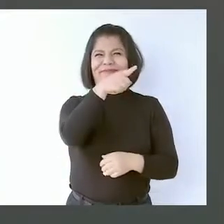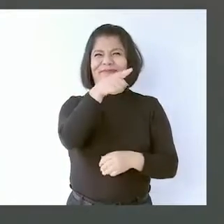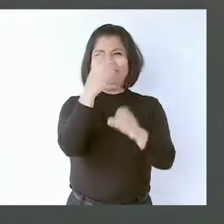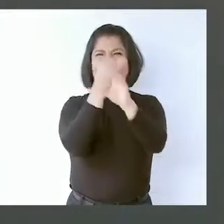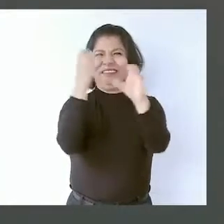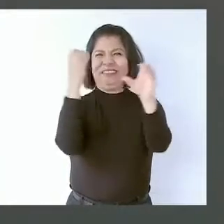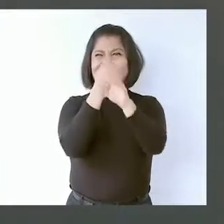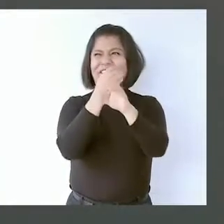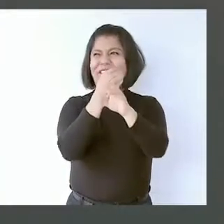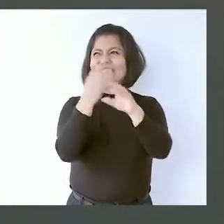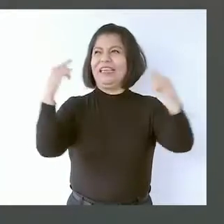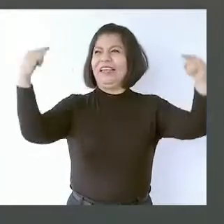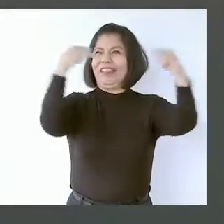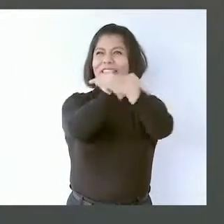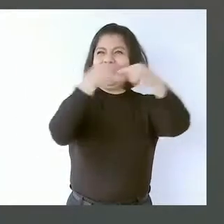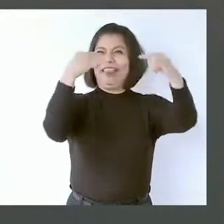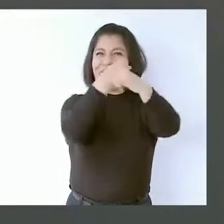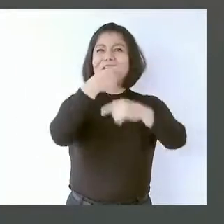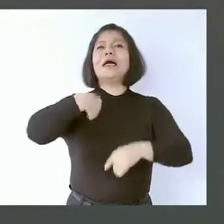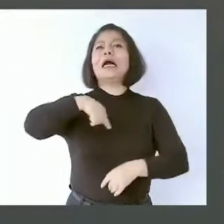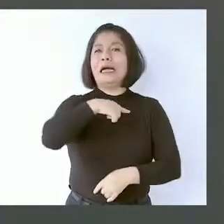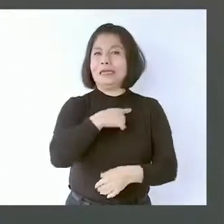pase y pase,